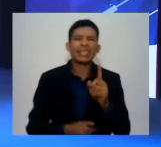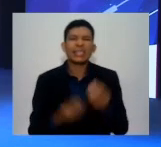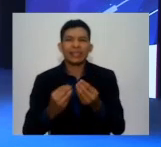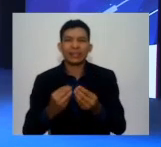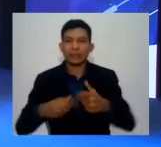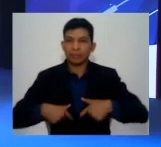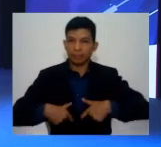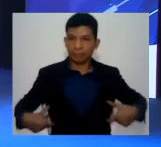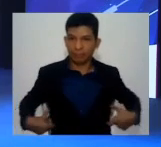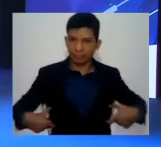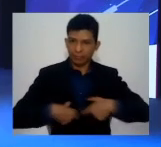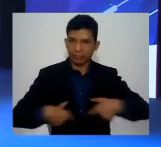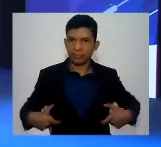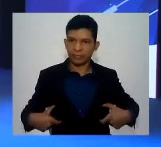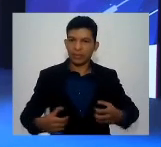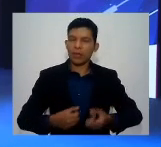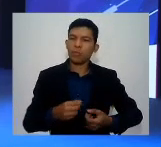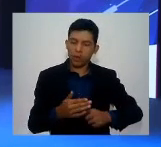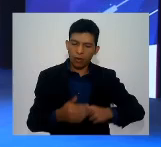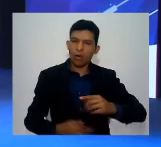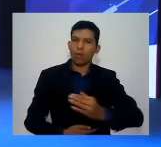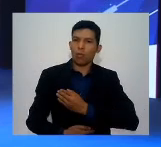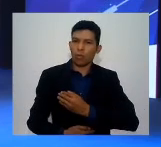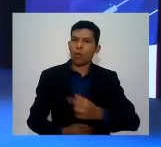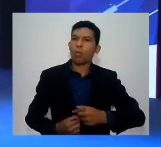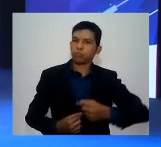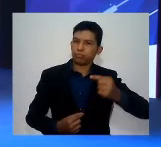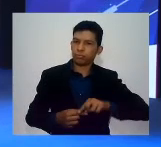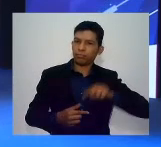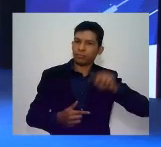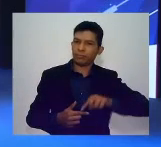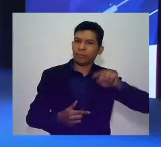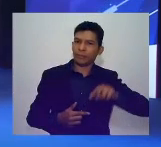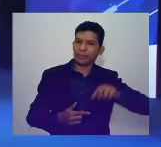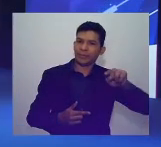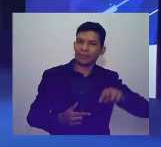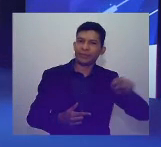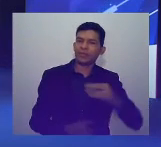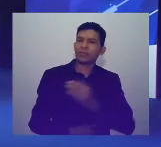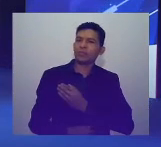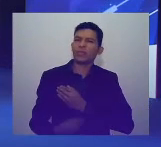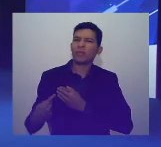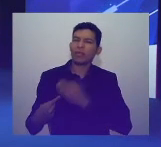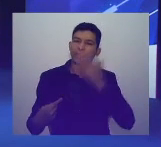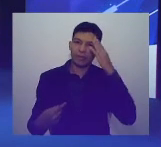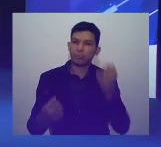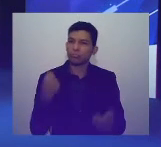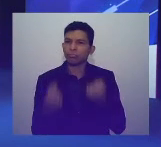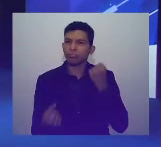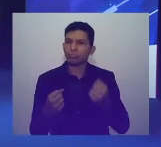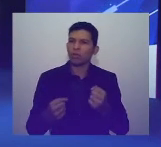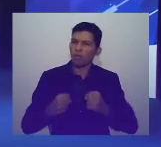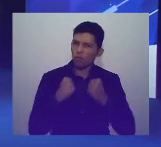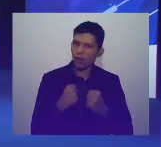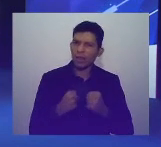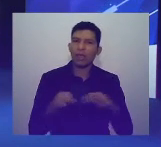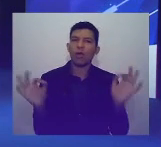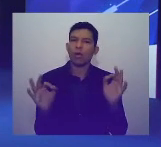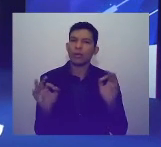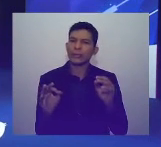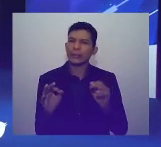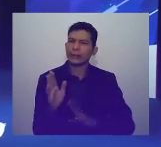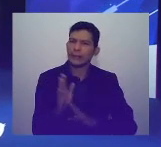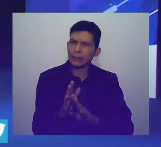bajo control, monitoreados sus niveles de glucosa y para saber cuándo aplicar la insulina y su medicina. Por otro lado, aquí